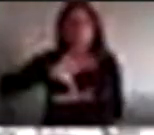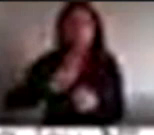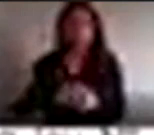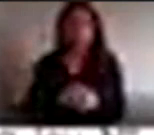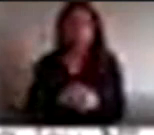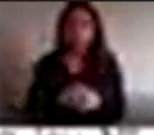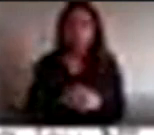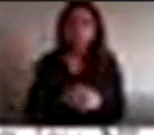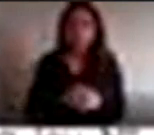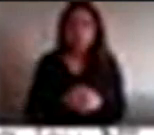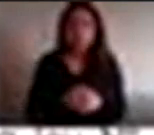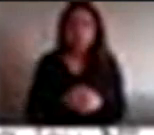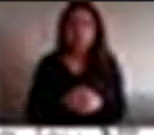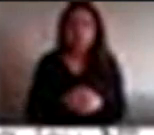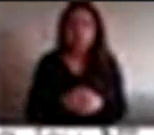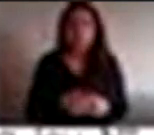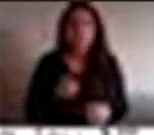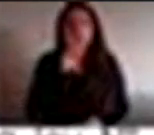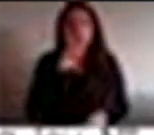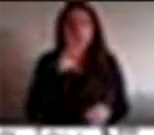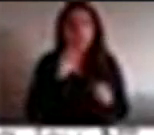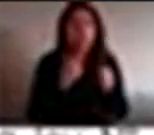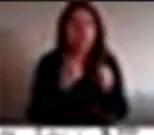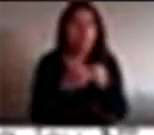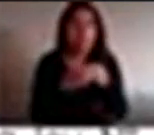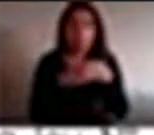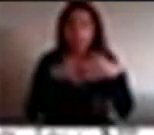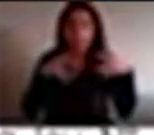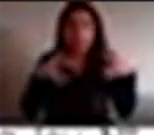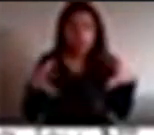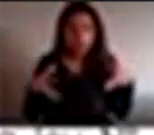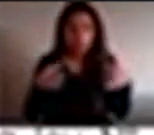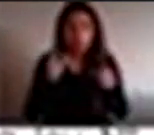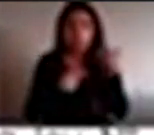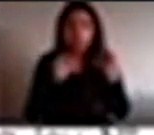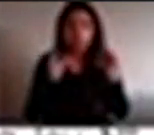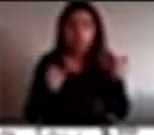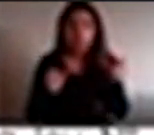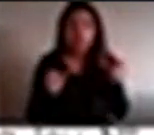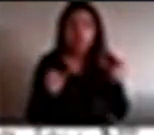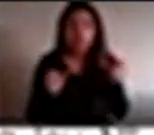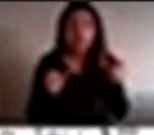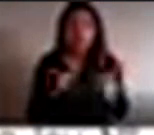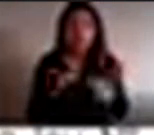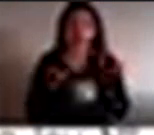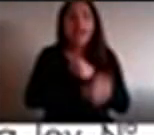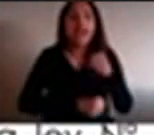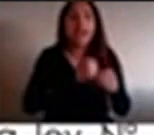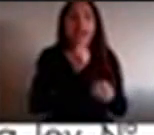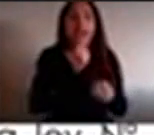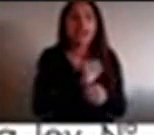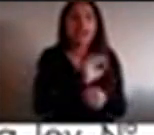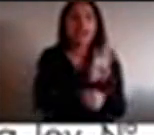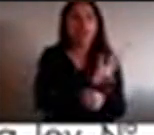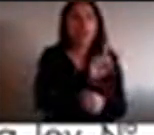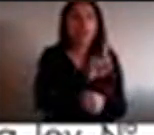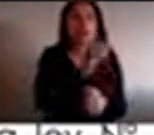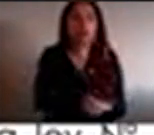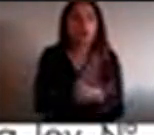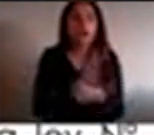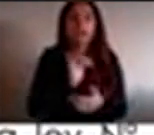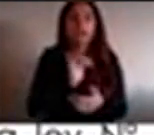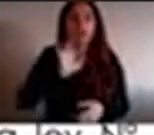la mayor cantidad de contratos registrados corresponde a 41 a 59 años, que son